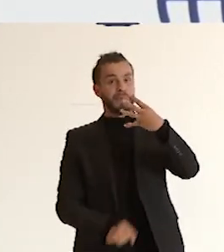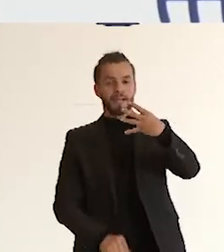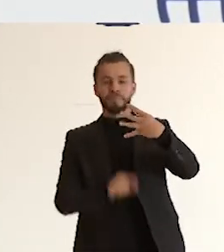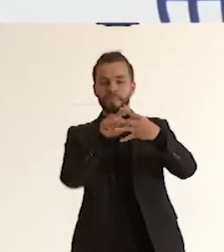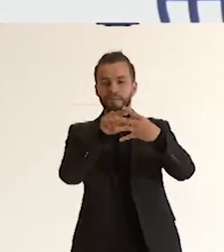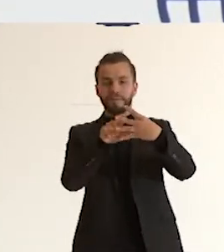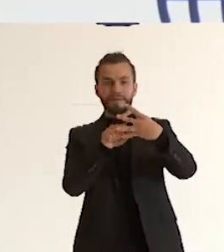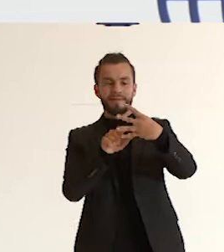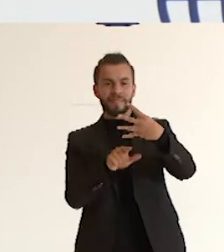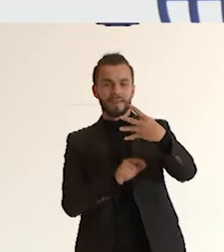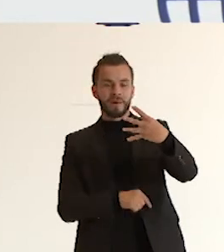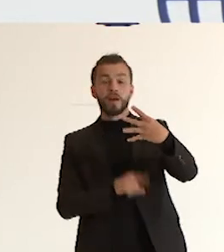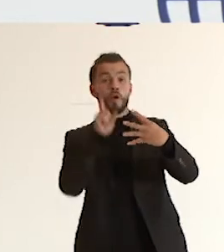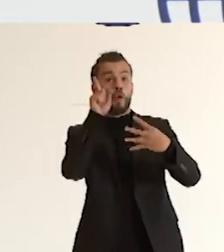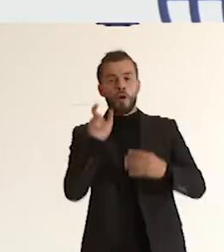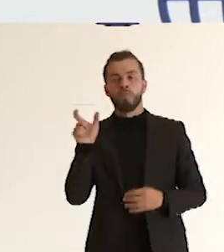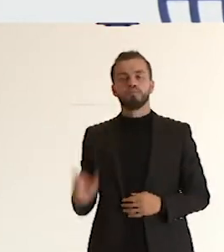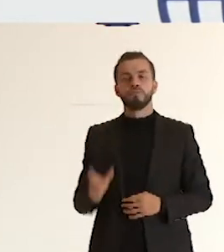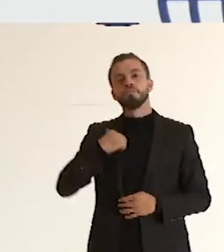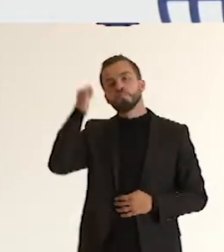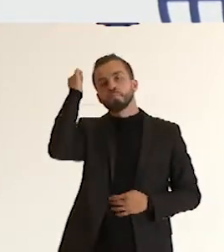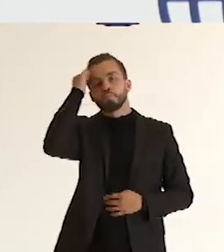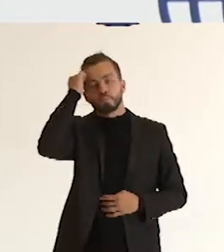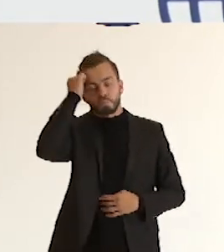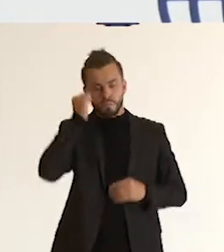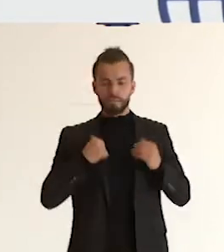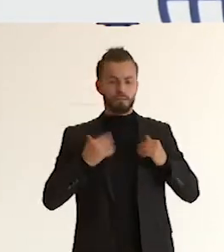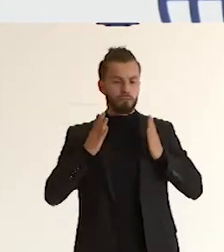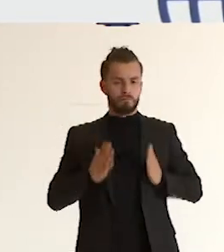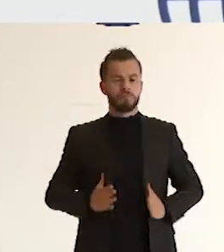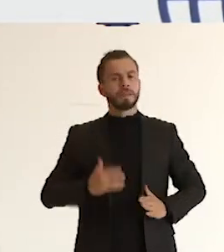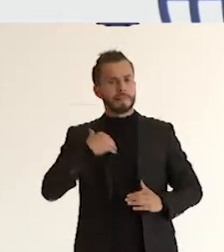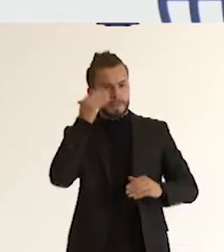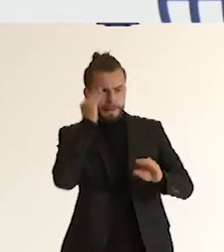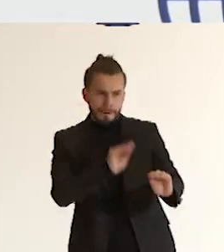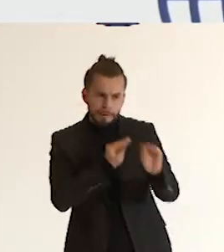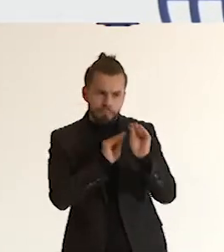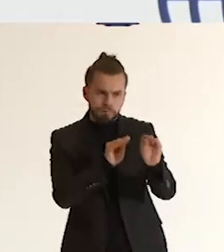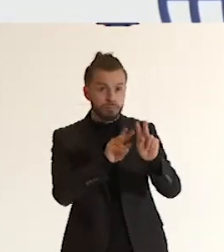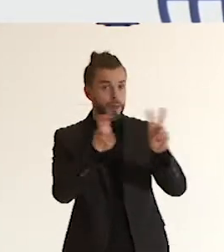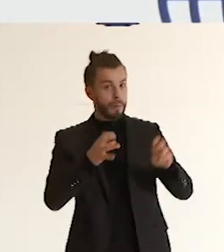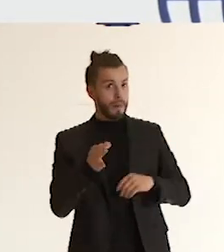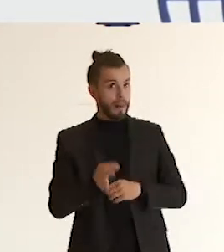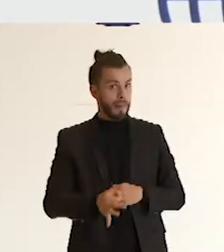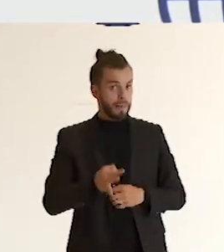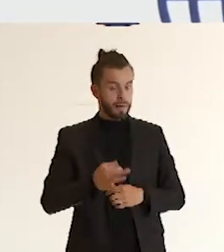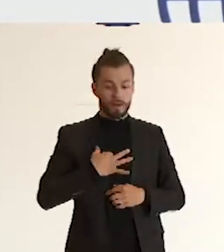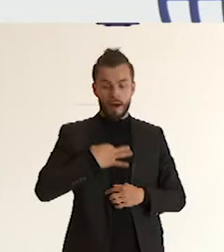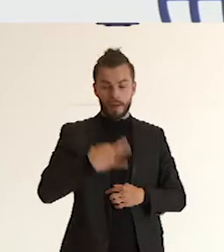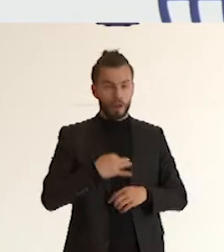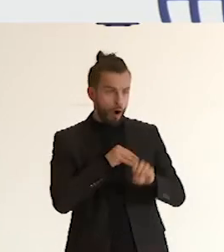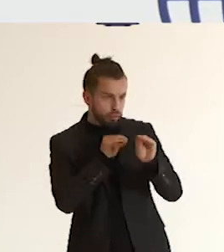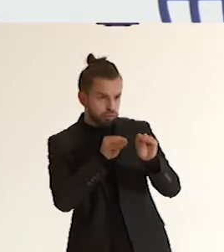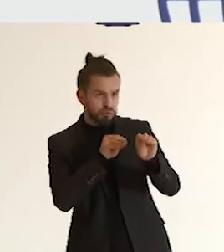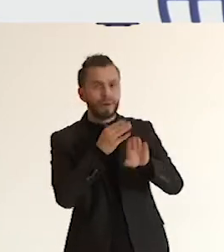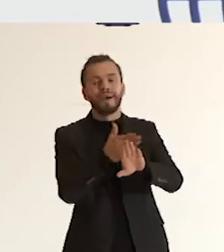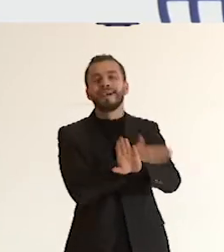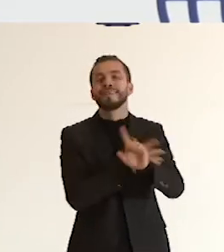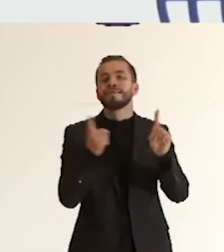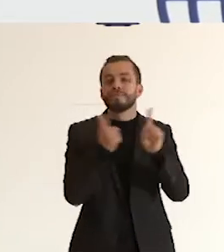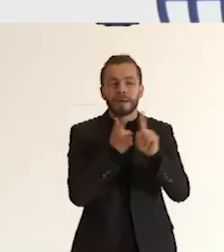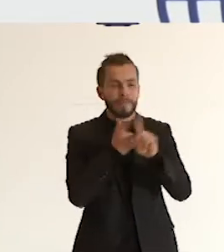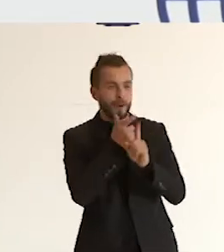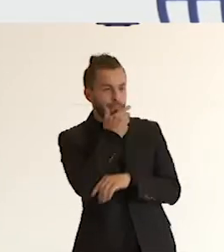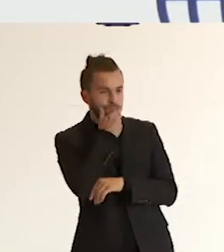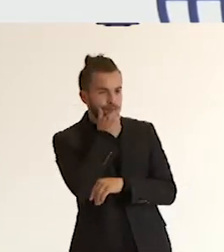trabajo y cuando un profesor decide que tiene un compromiso con la formación ética lo que tiene que hacer es de alguna manera escoger en cuál